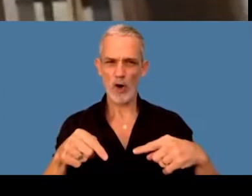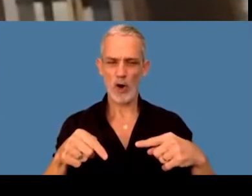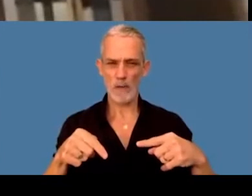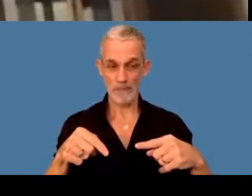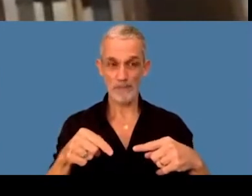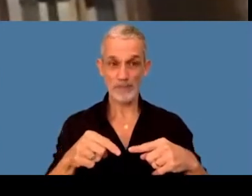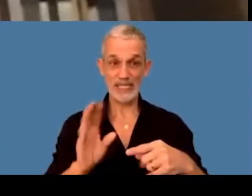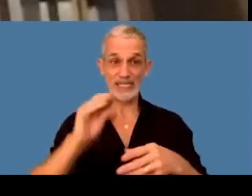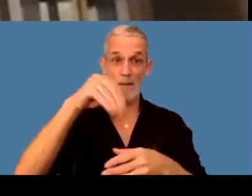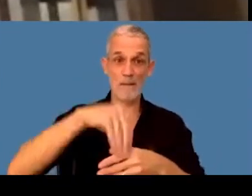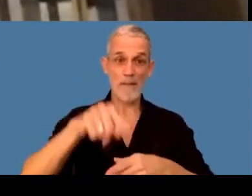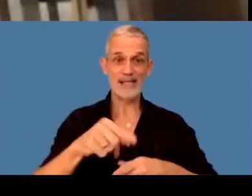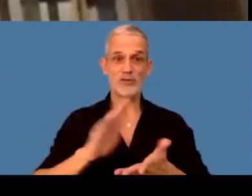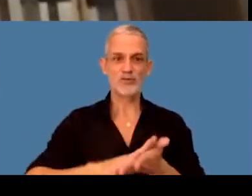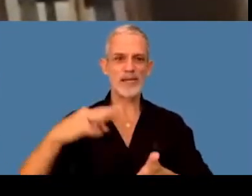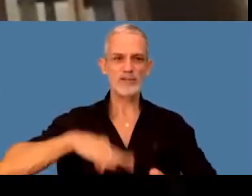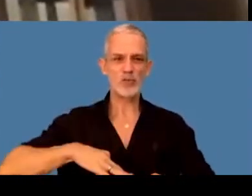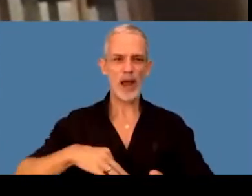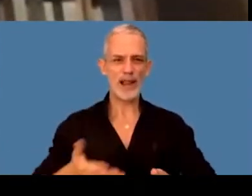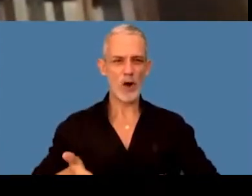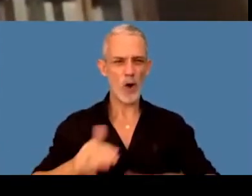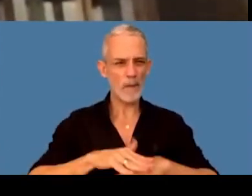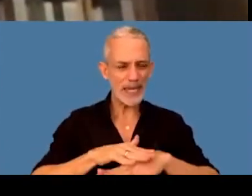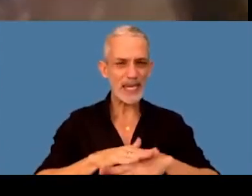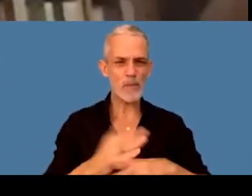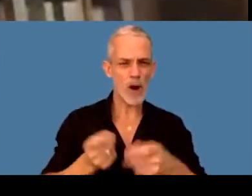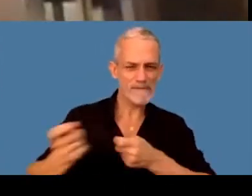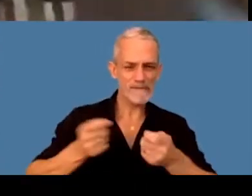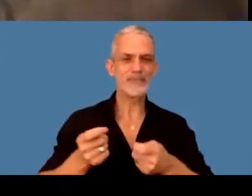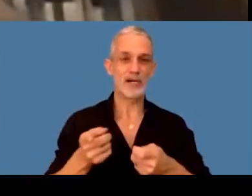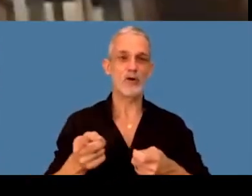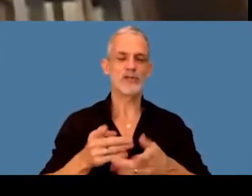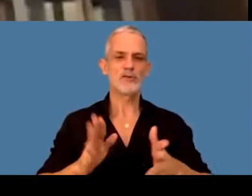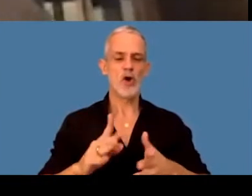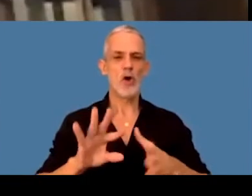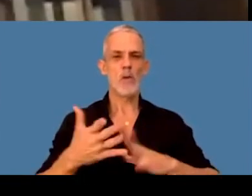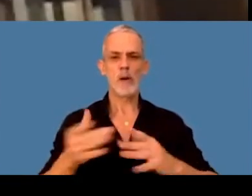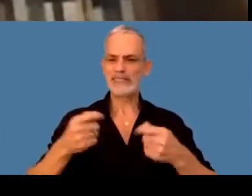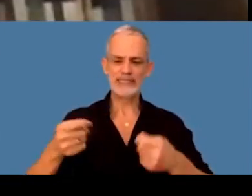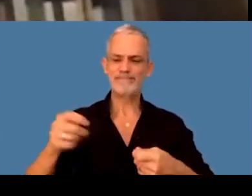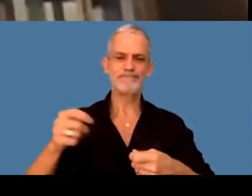incremento, perdón, del salario mínimo por negociación, ¿no? Modificar los básicos para generar